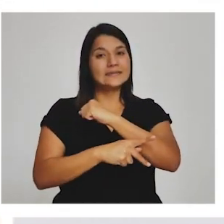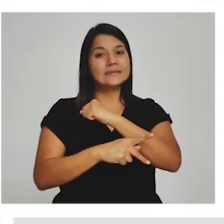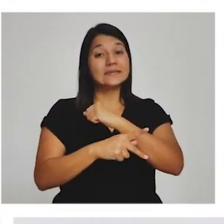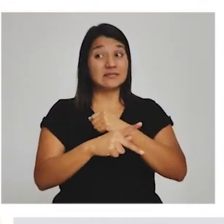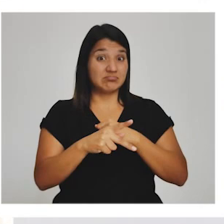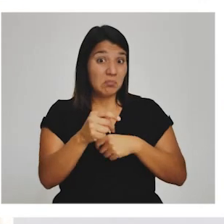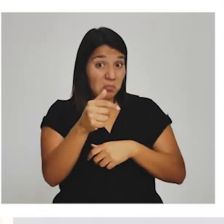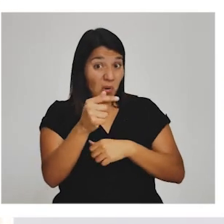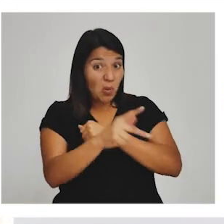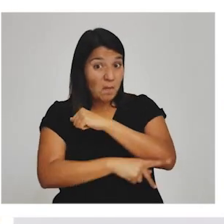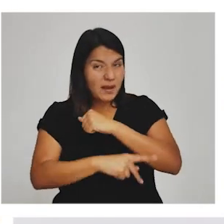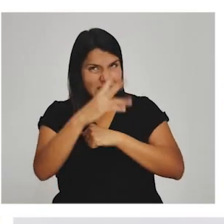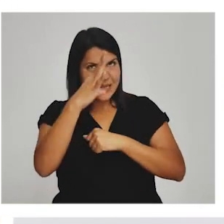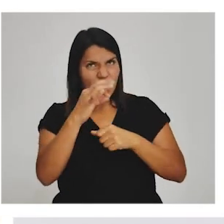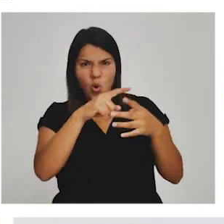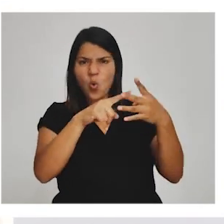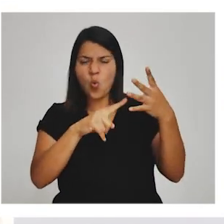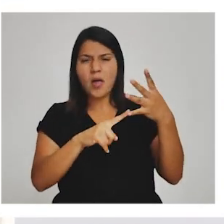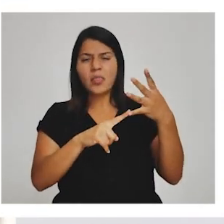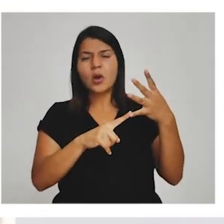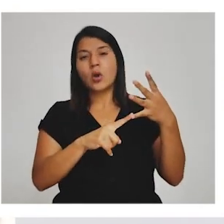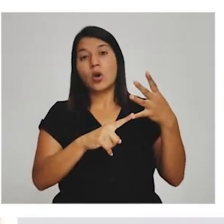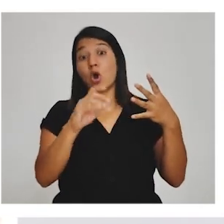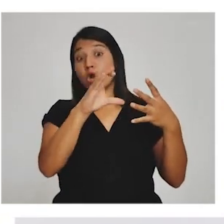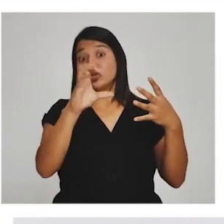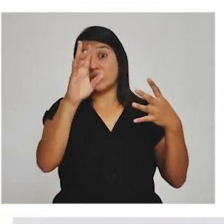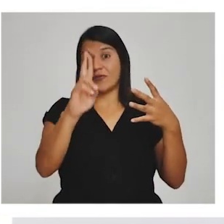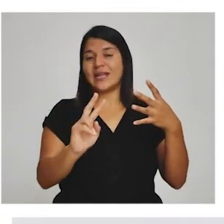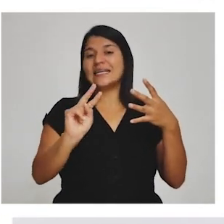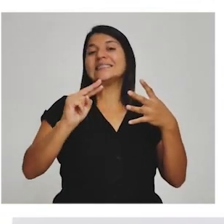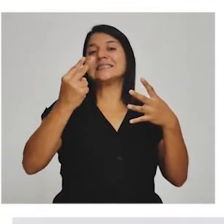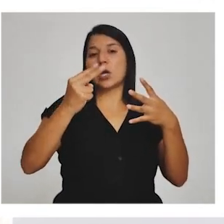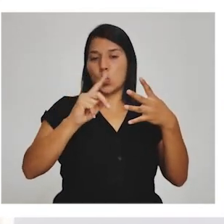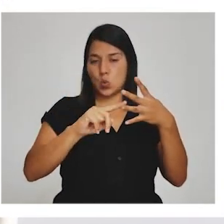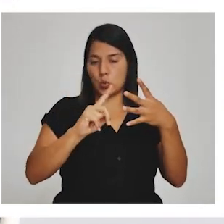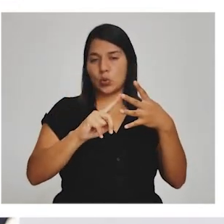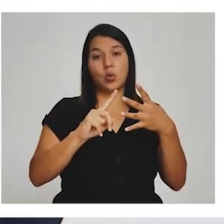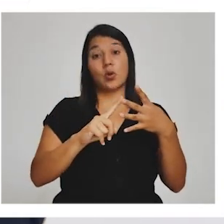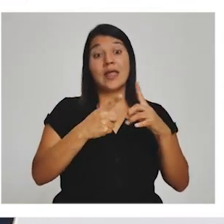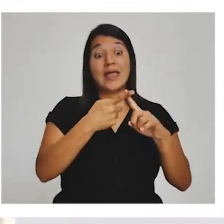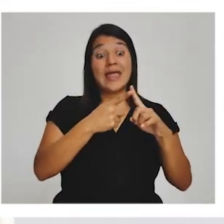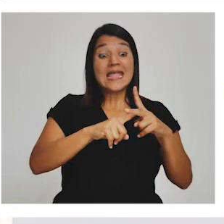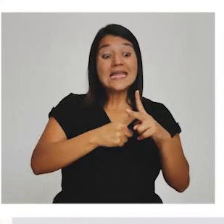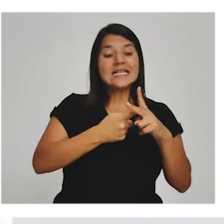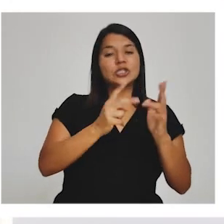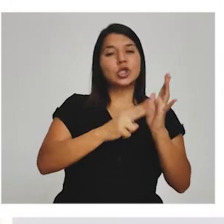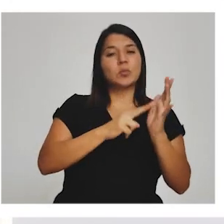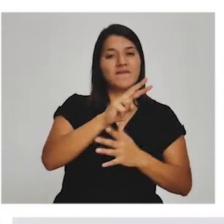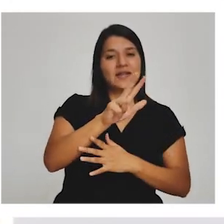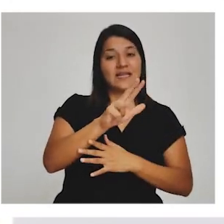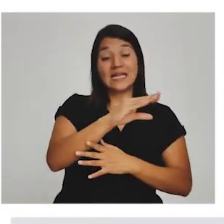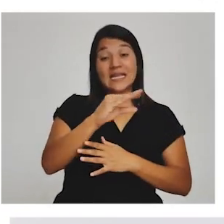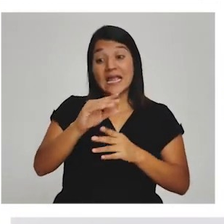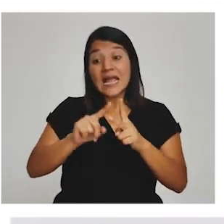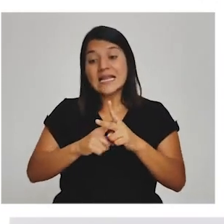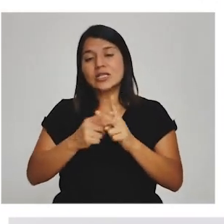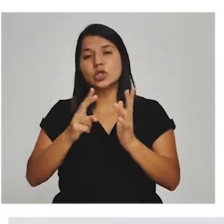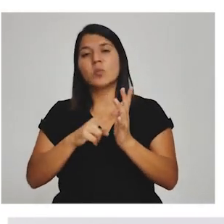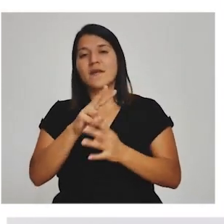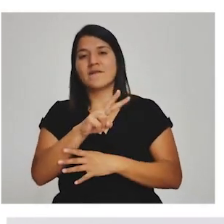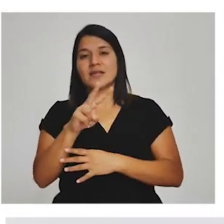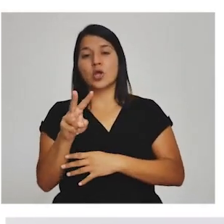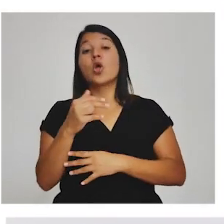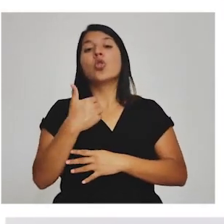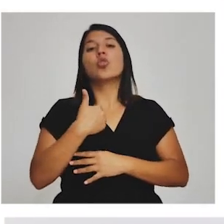que eran 4, para los cuales entre inicios del 23 e inicios del 22 había habido un aumento